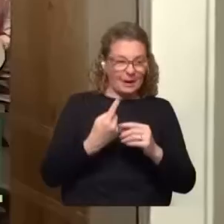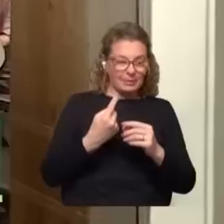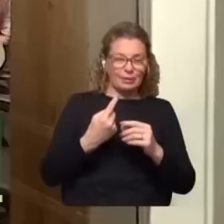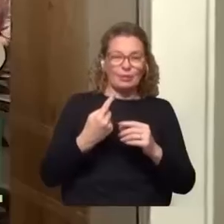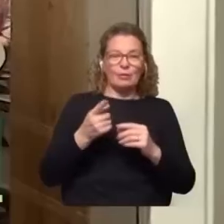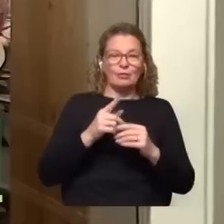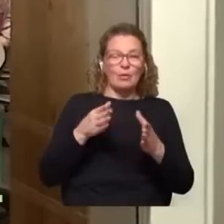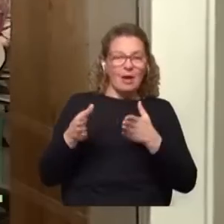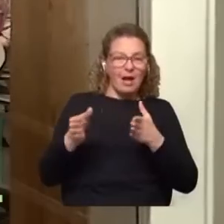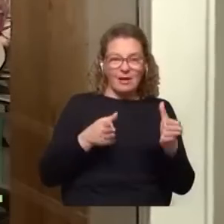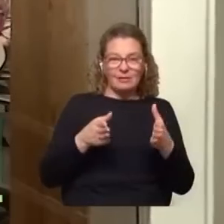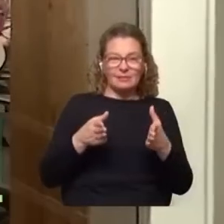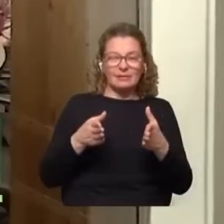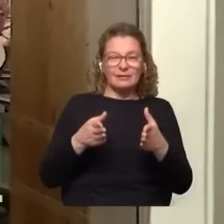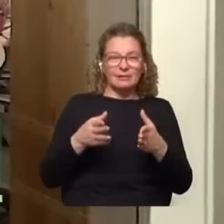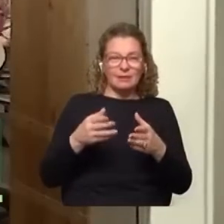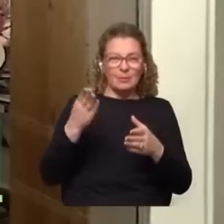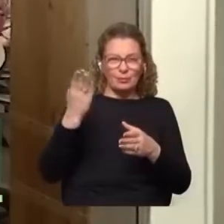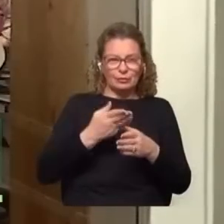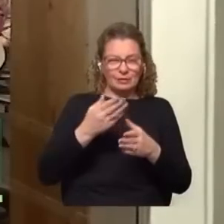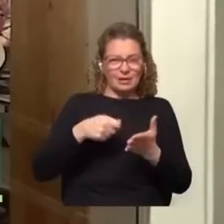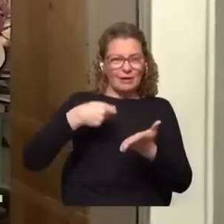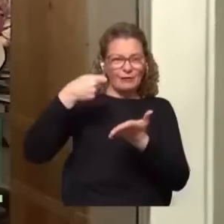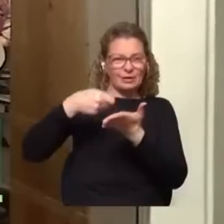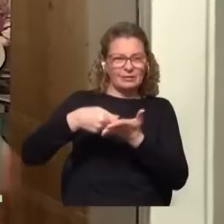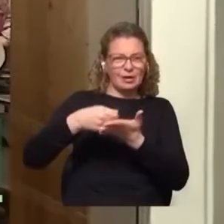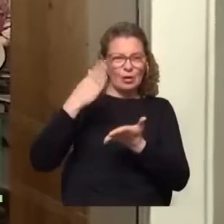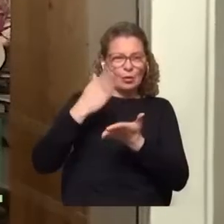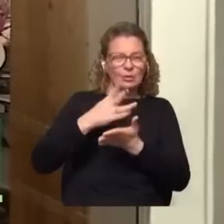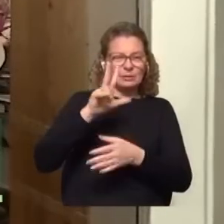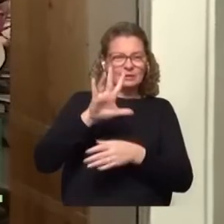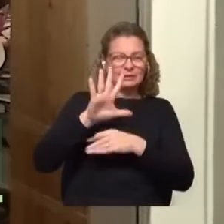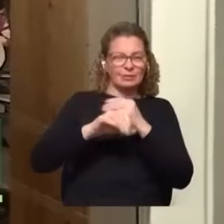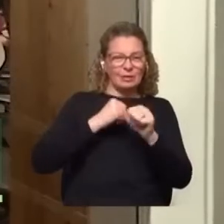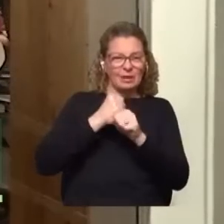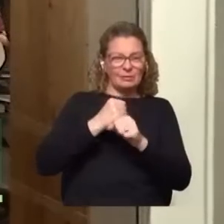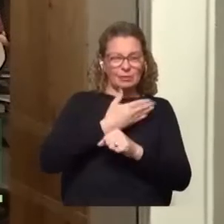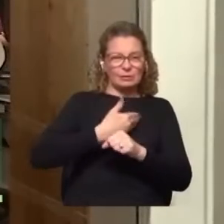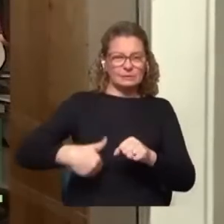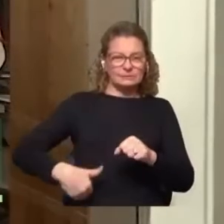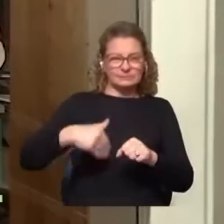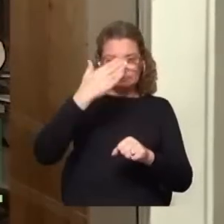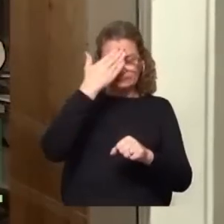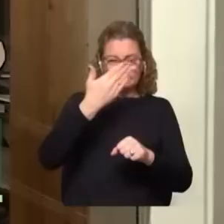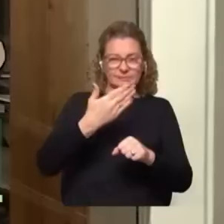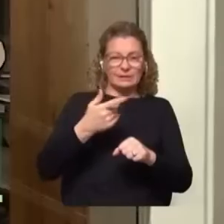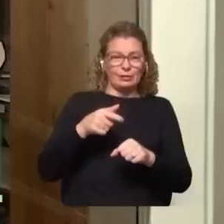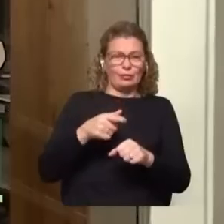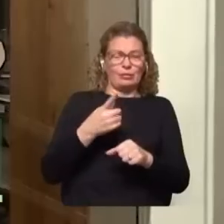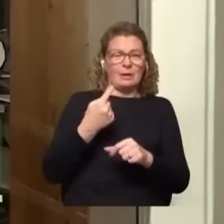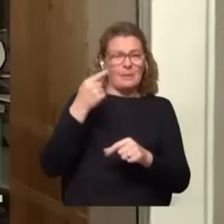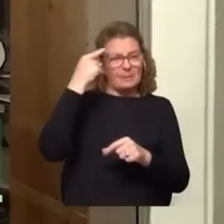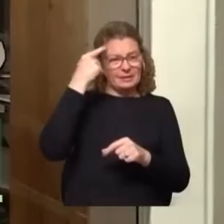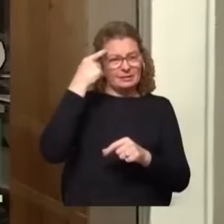el peor ratio el peor porcentaje de inversiones de los últimos 35 años del gobierno frente amplista entonces con ese